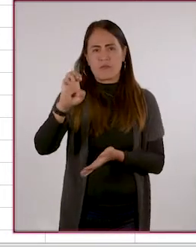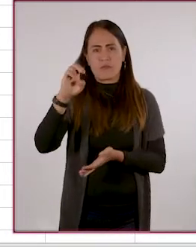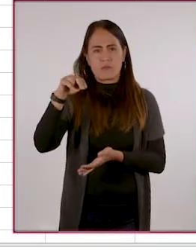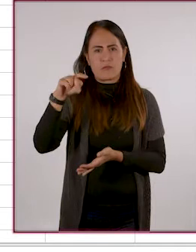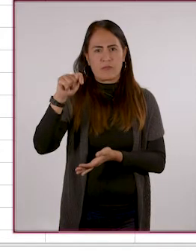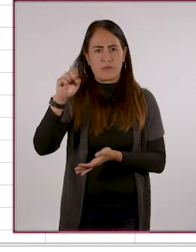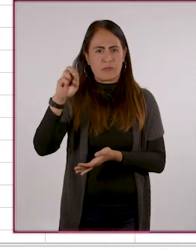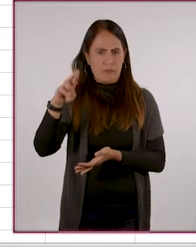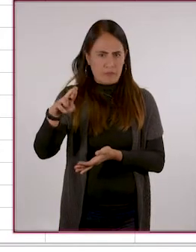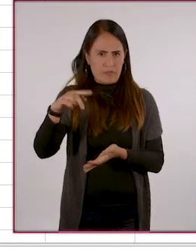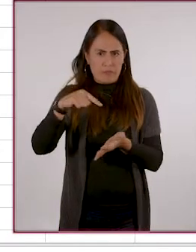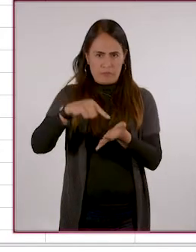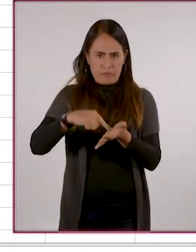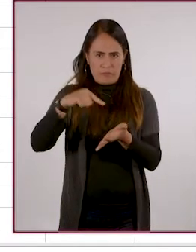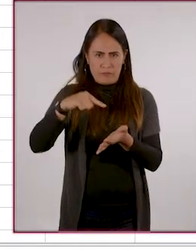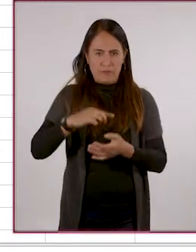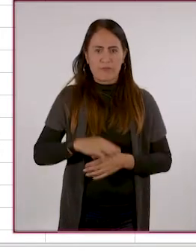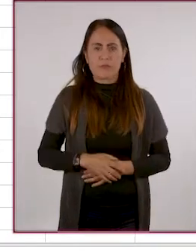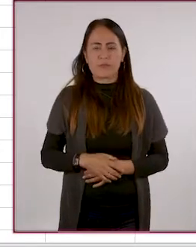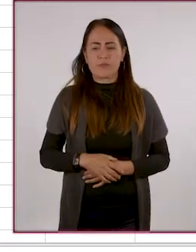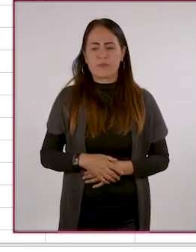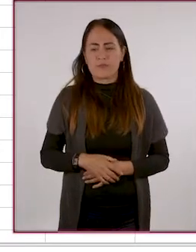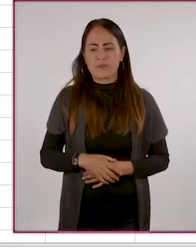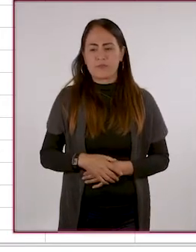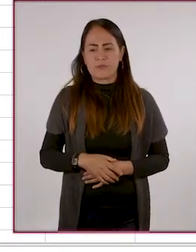Enter, ¿no?